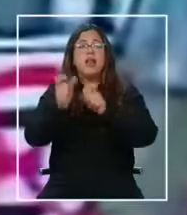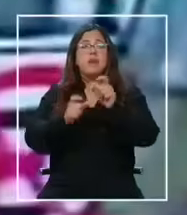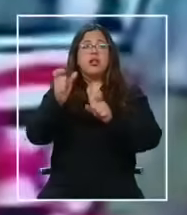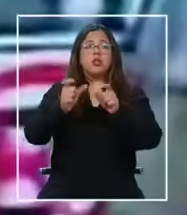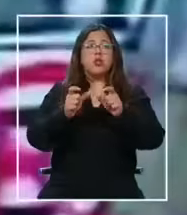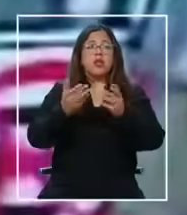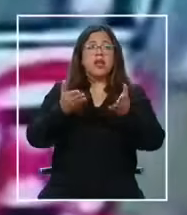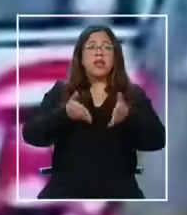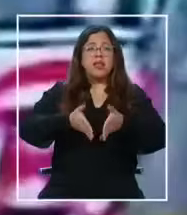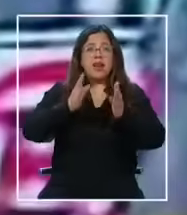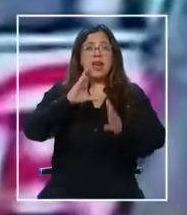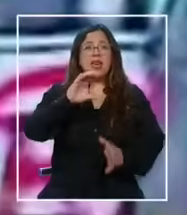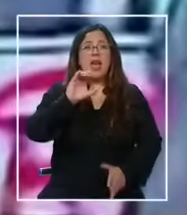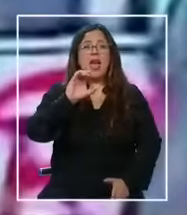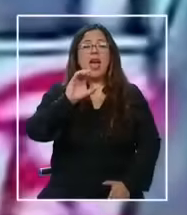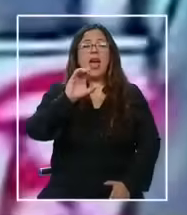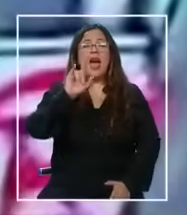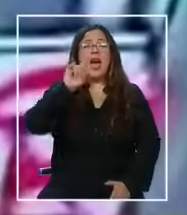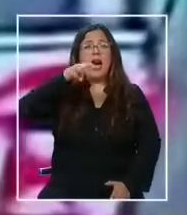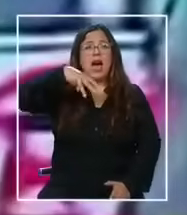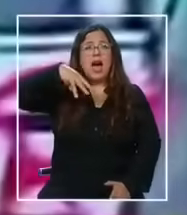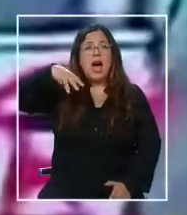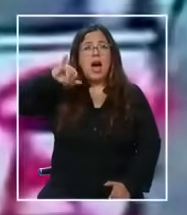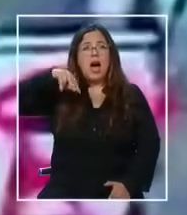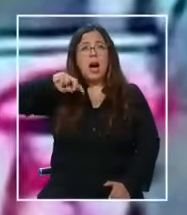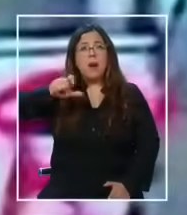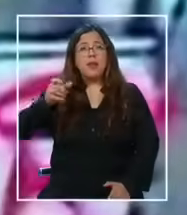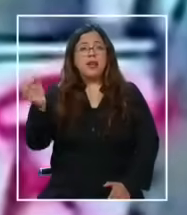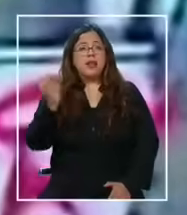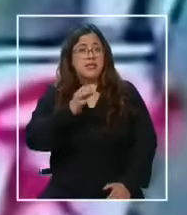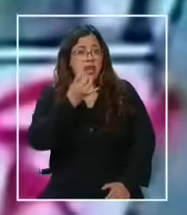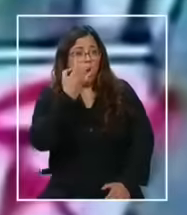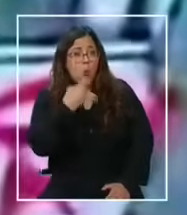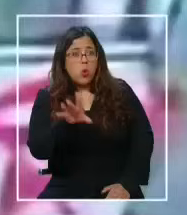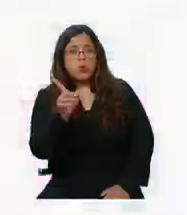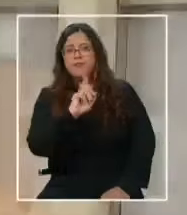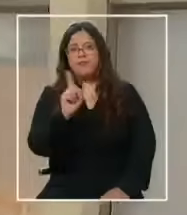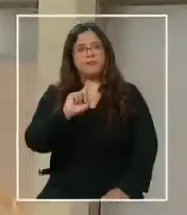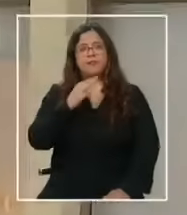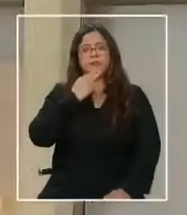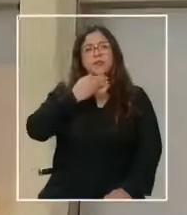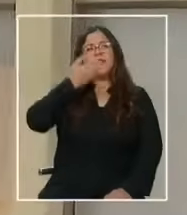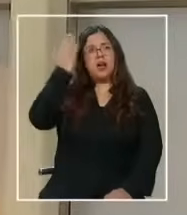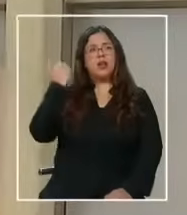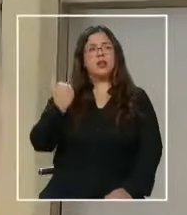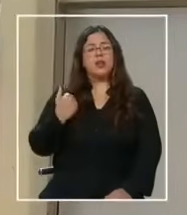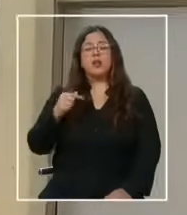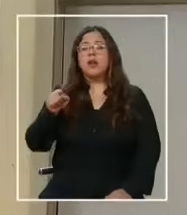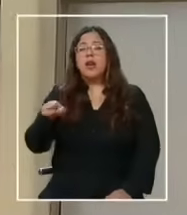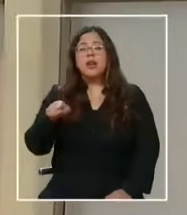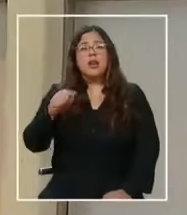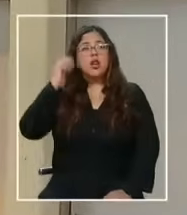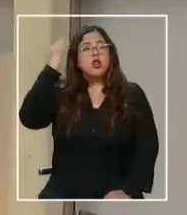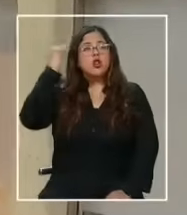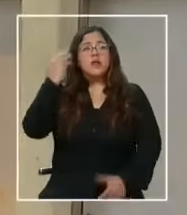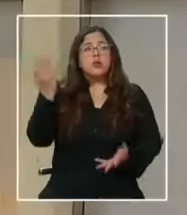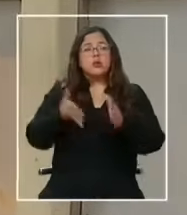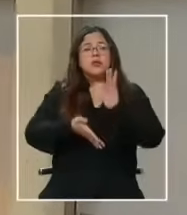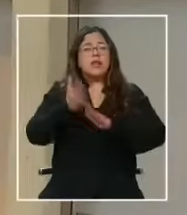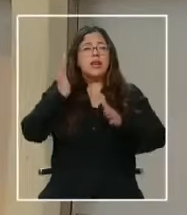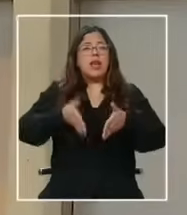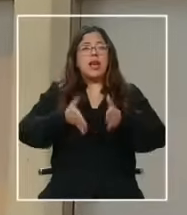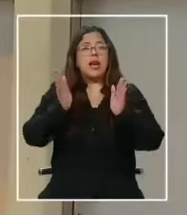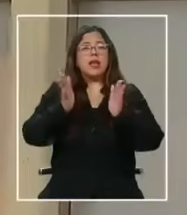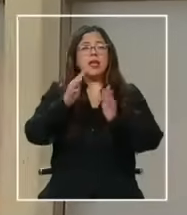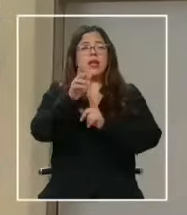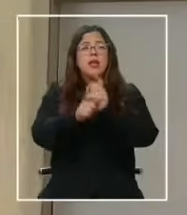sector de camin aseguran no es el único caso que se registra Durante los últimos días uno no sabe cómo salir a la calle